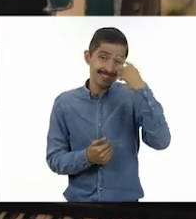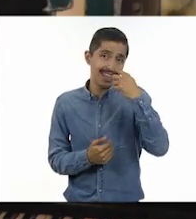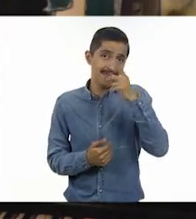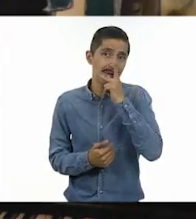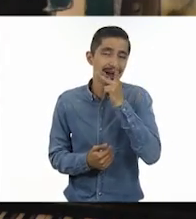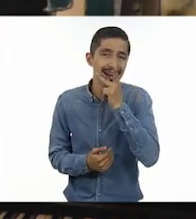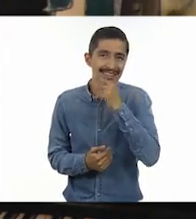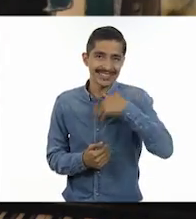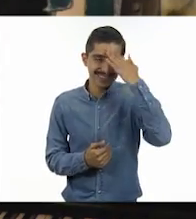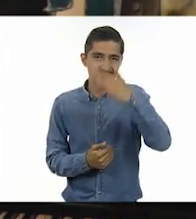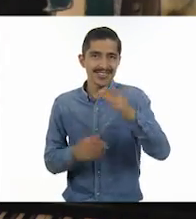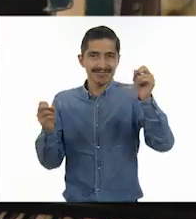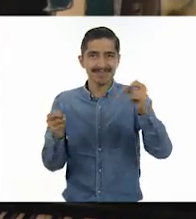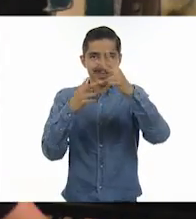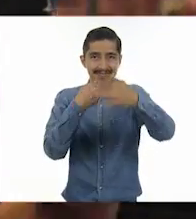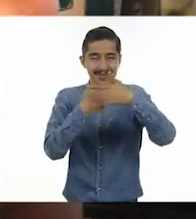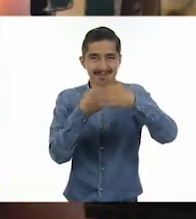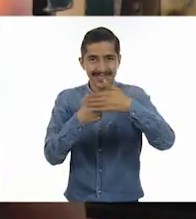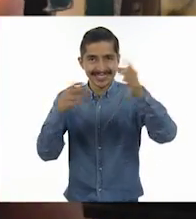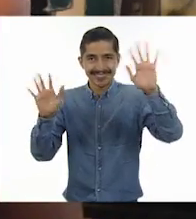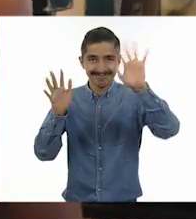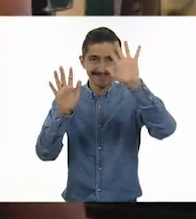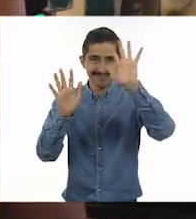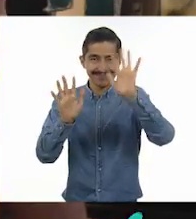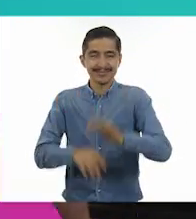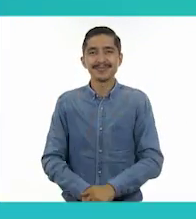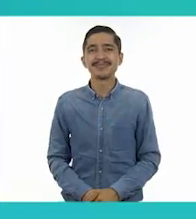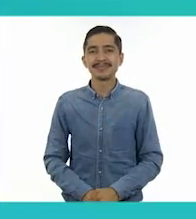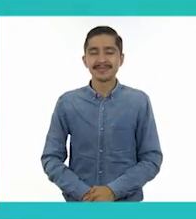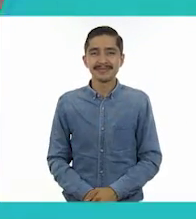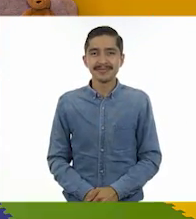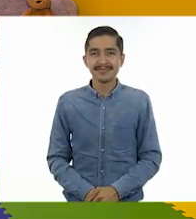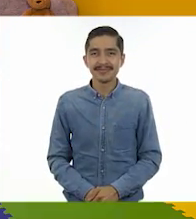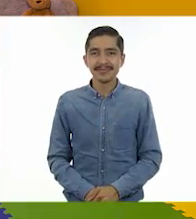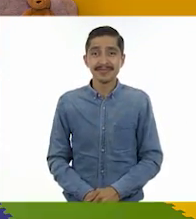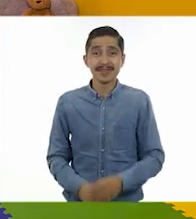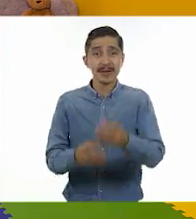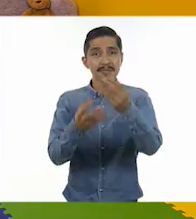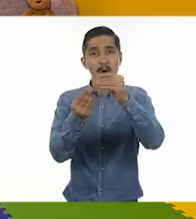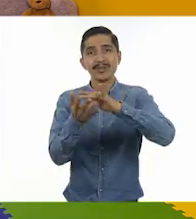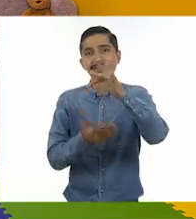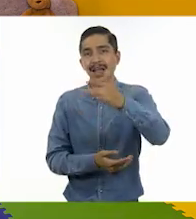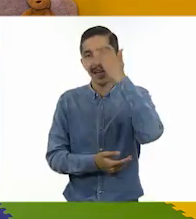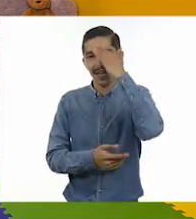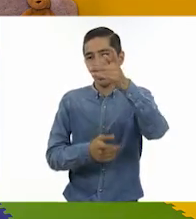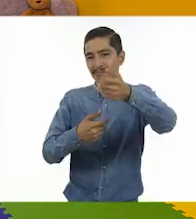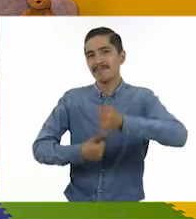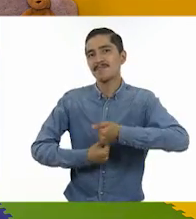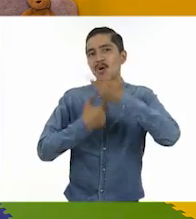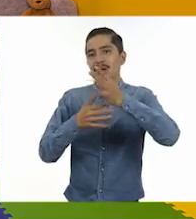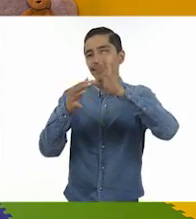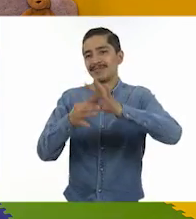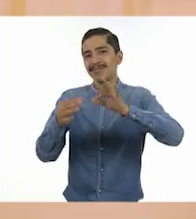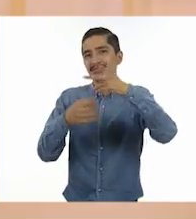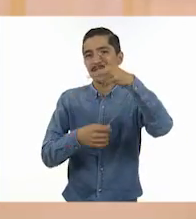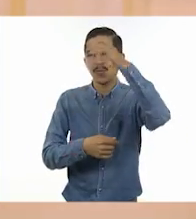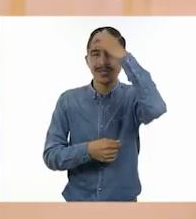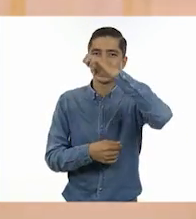despido de ustedes. Nos vemos a la próxima. Adiós. Muchas gracias por compartirnos tus